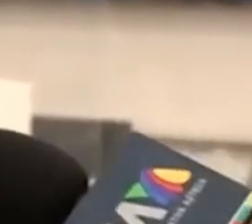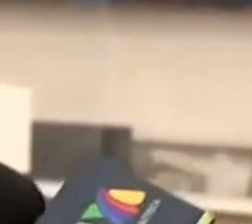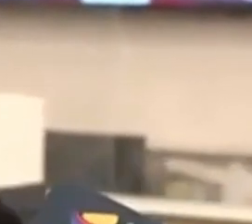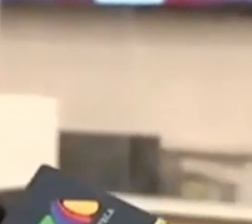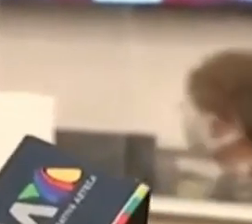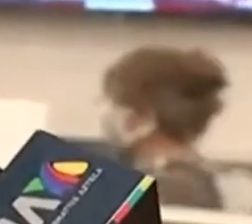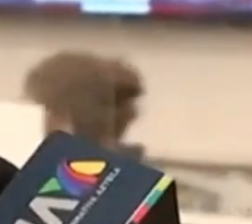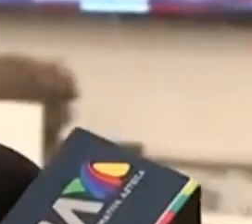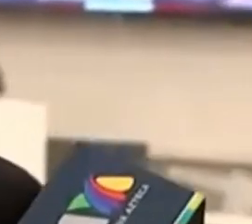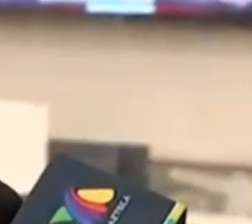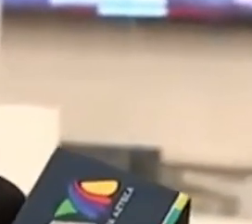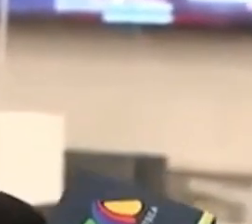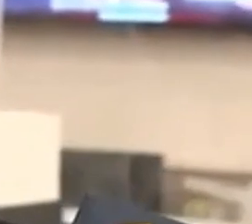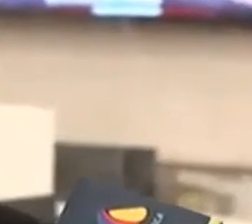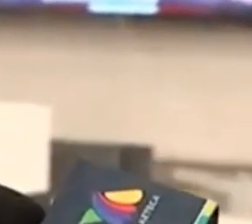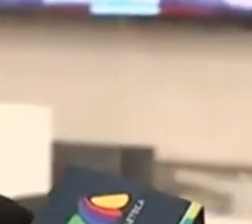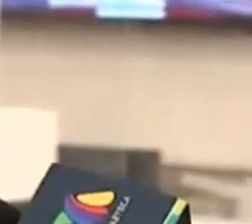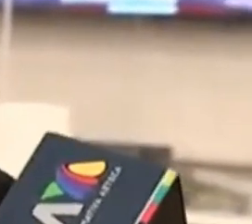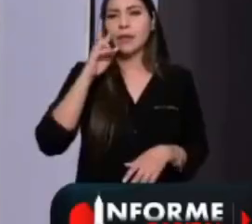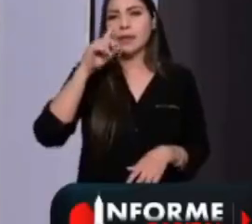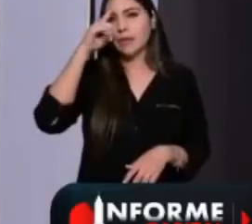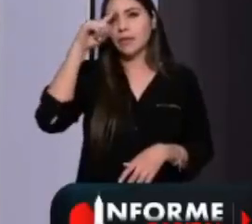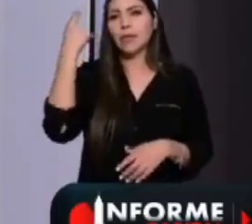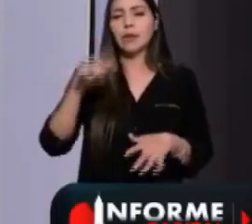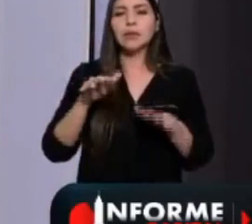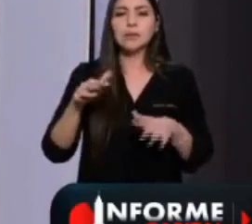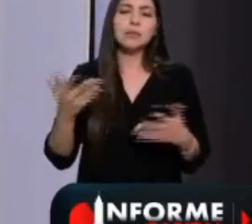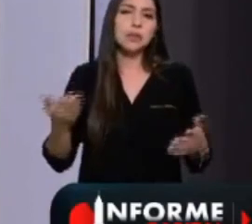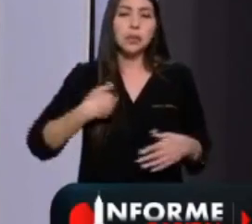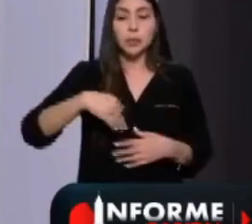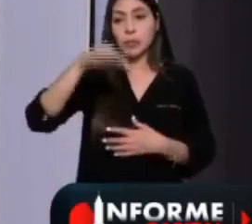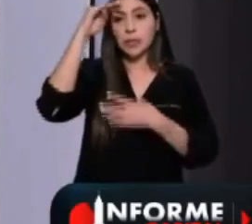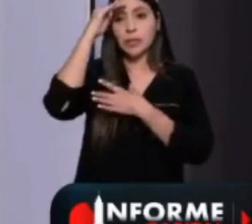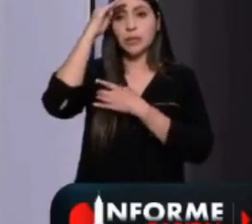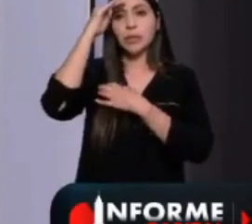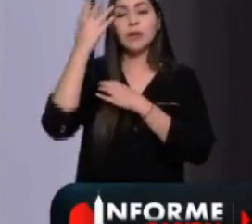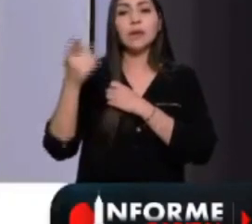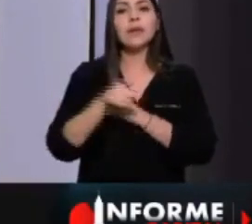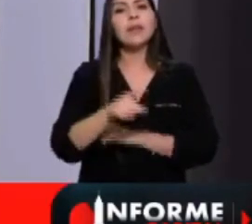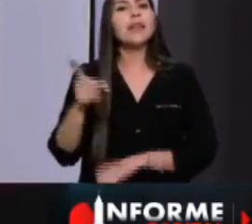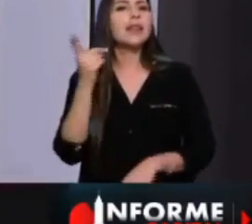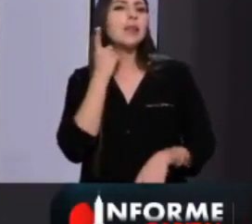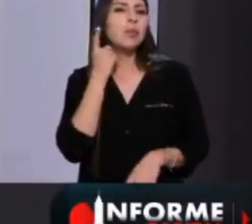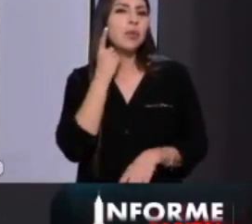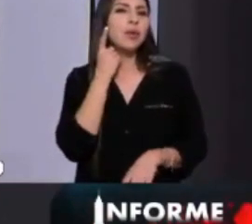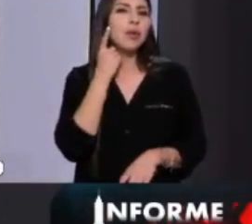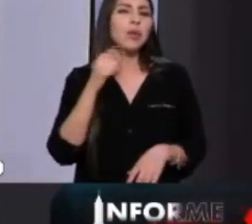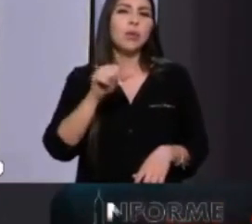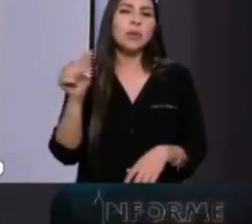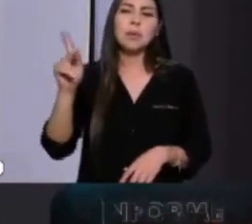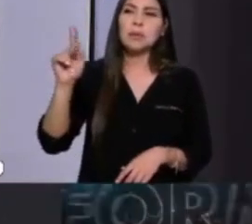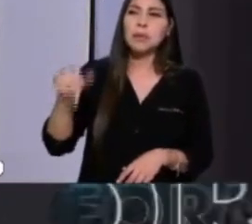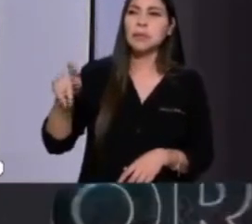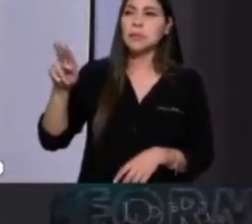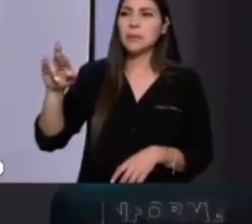Sería una victoria cultural nuestra, ¿no? Entonces, yo creo que los diputados de oposición, en